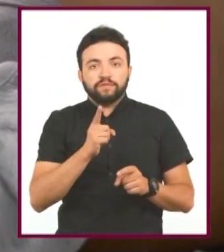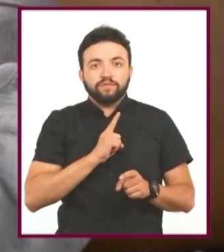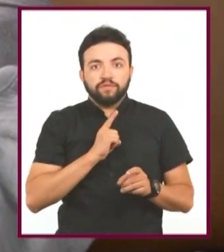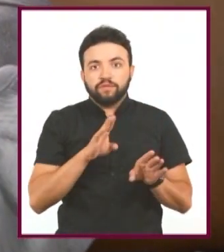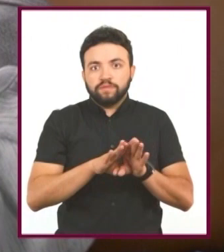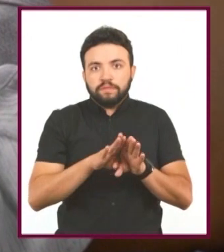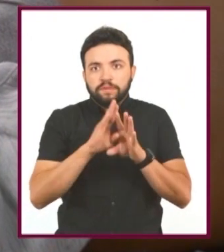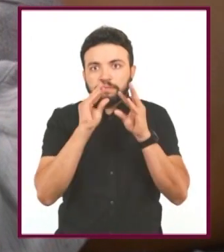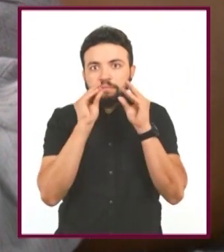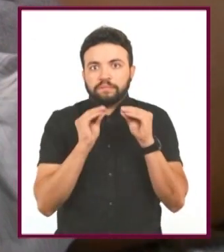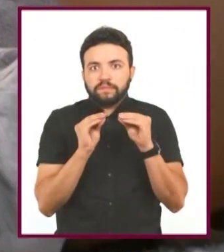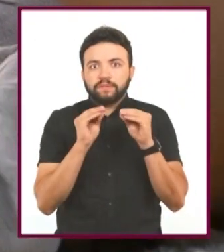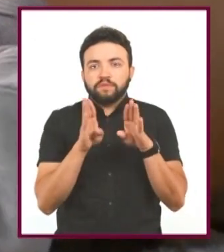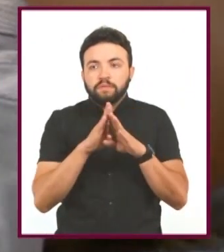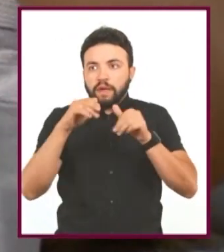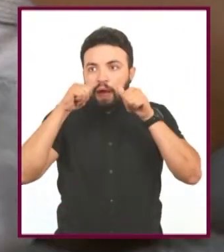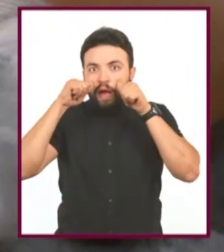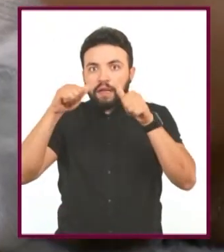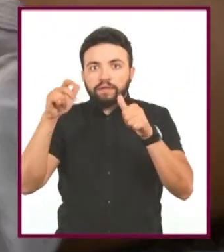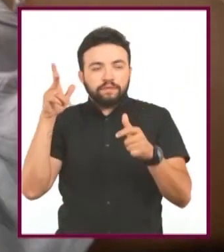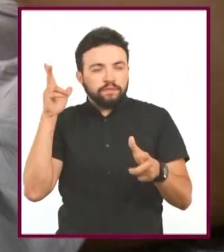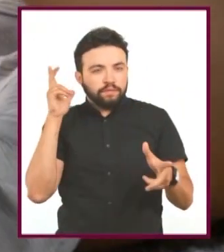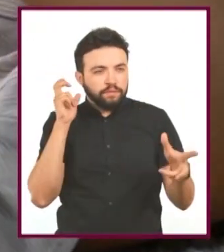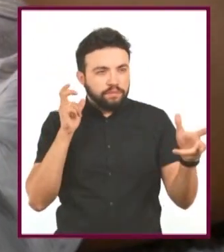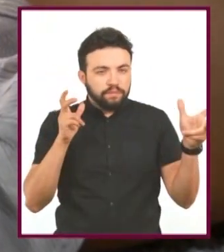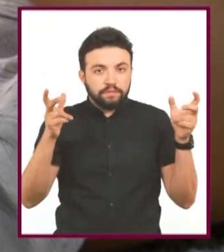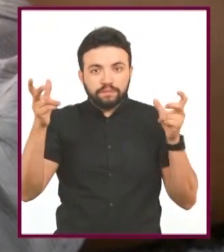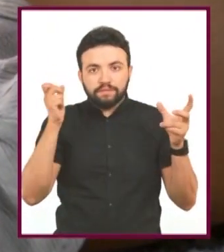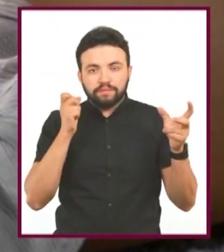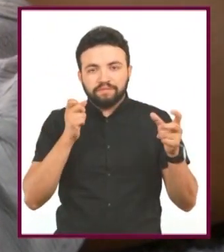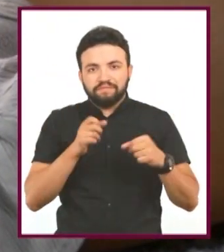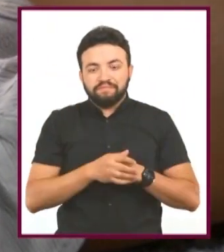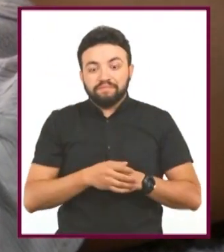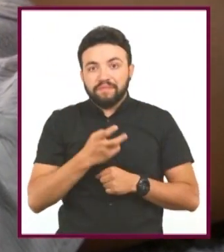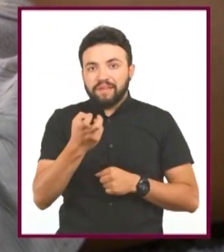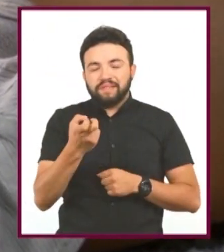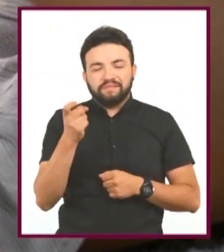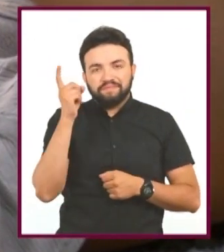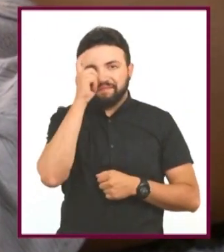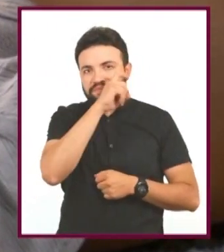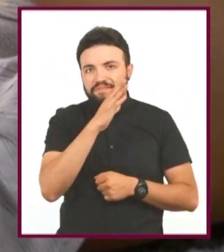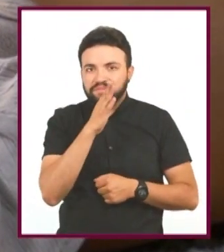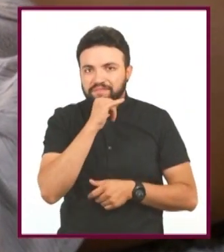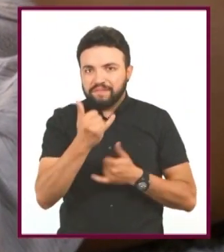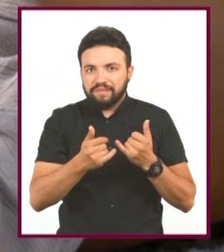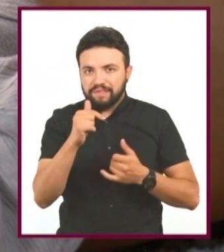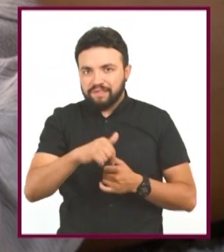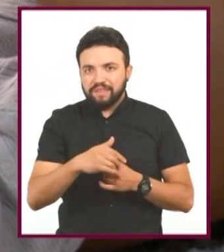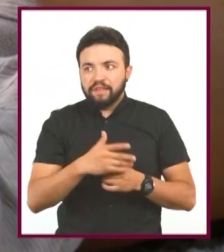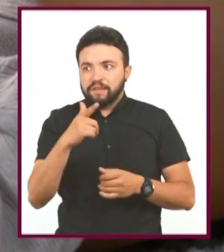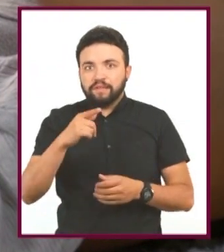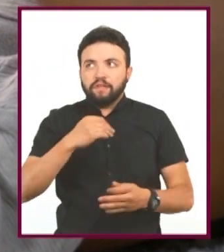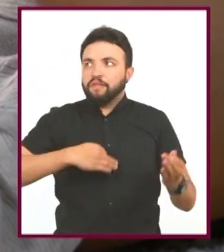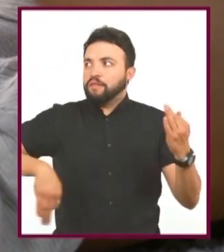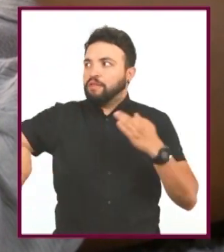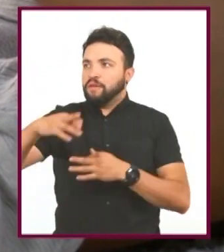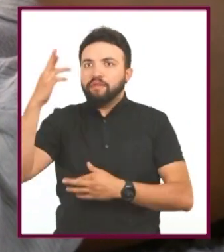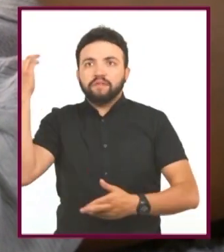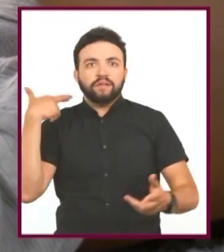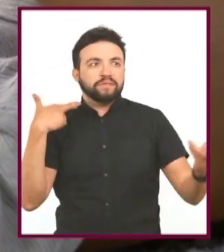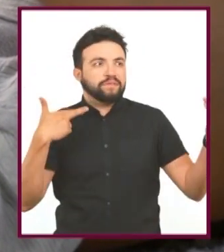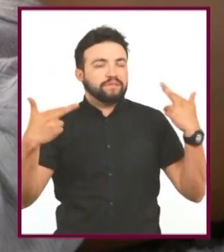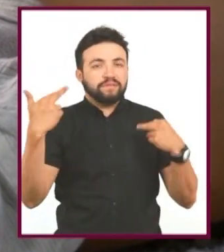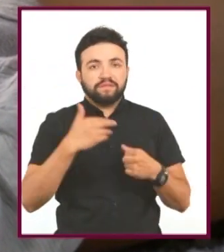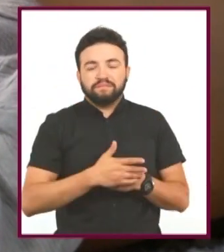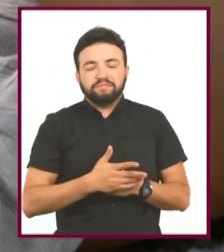silencio y estar muy atento a los sonidos. ¡Wow! Eso no lo podríamos jugar aquí. Con tanto ruido citadino sería